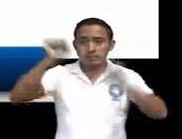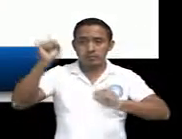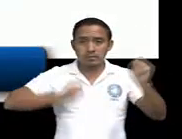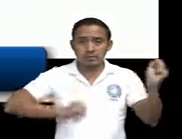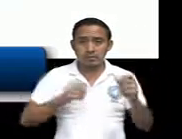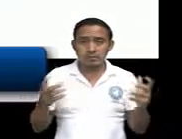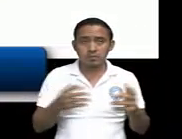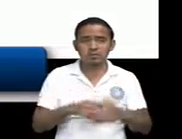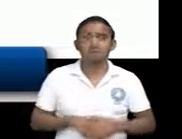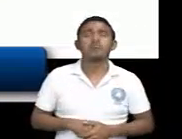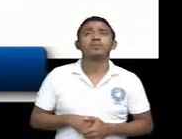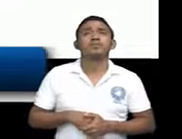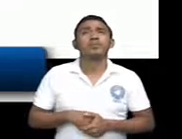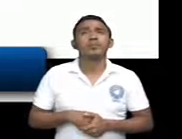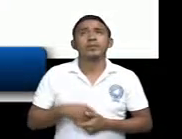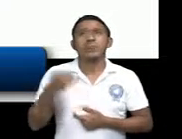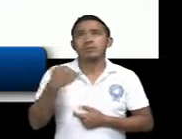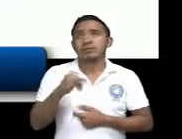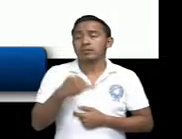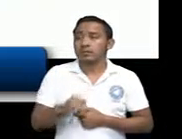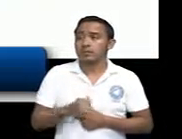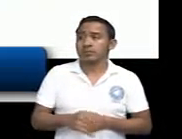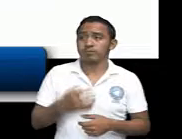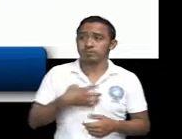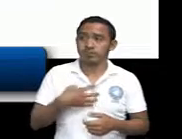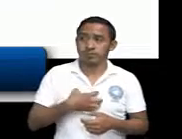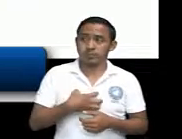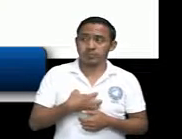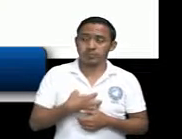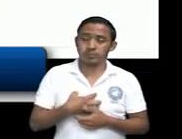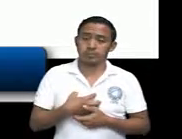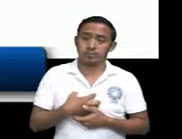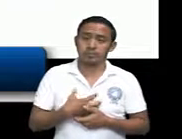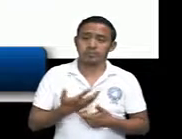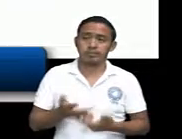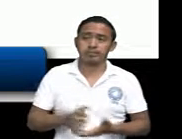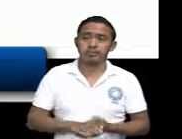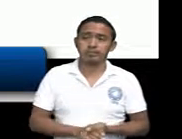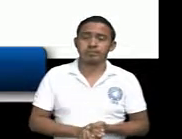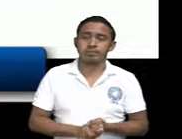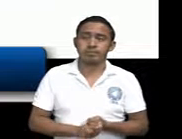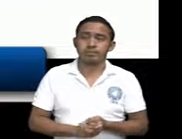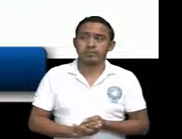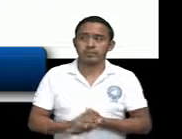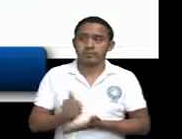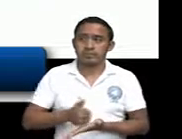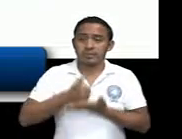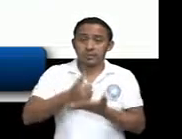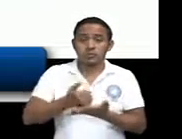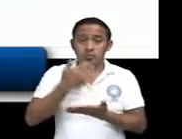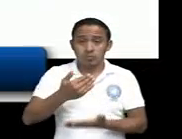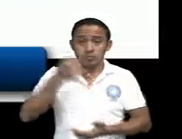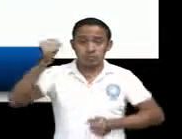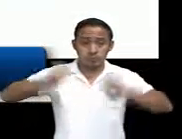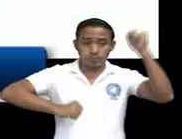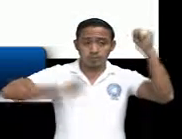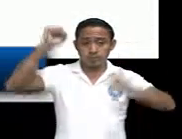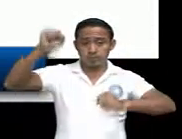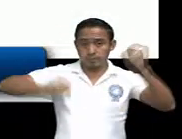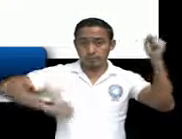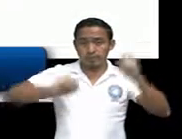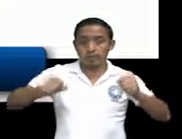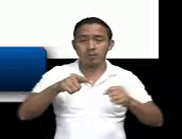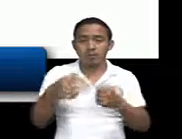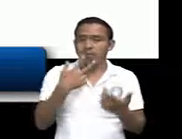vena... Ciertamente el sistema venoso se beneficia del ejercicio. Cuando uno hace ejercicio,